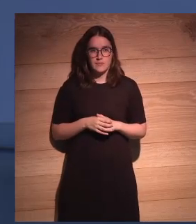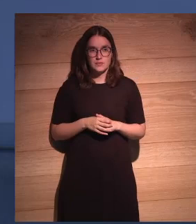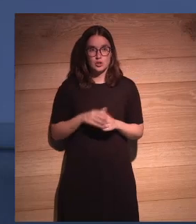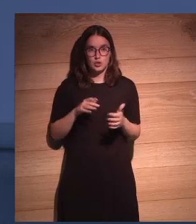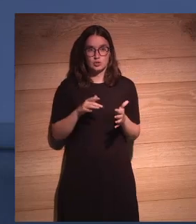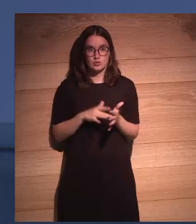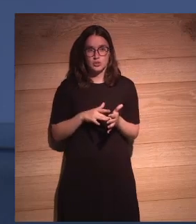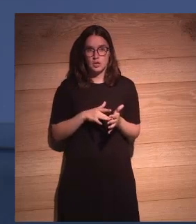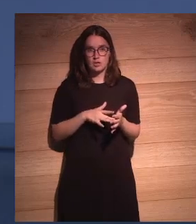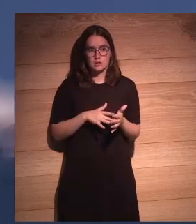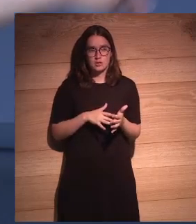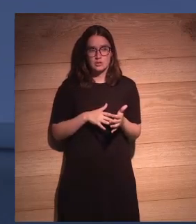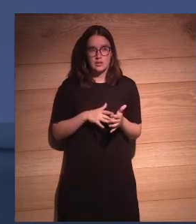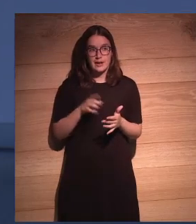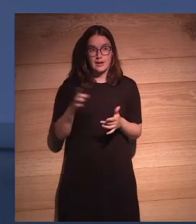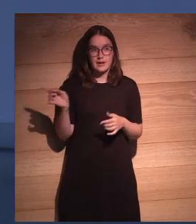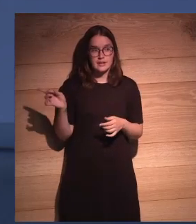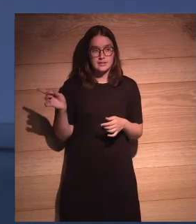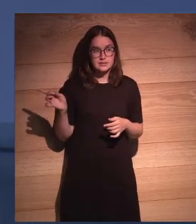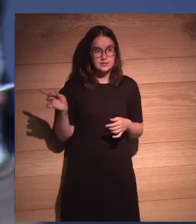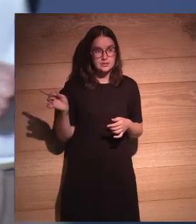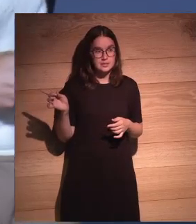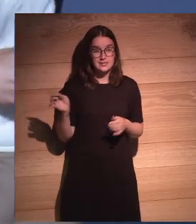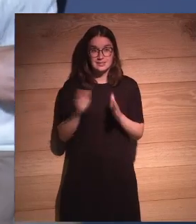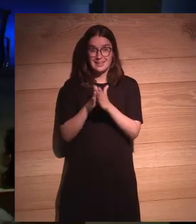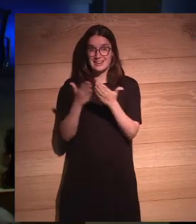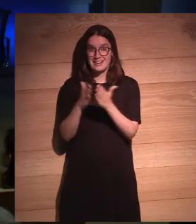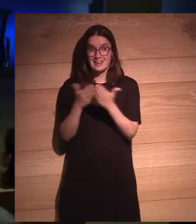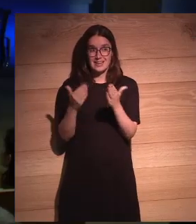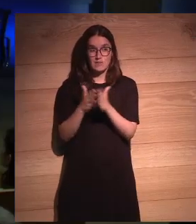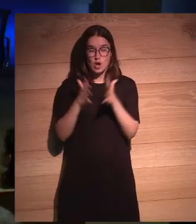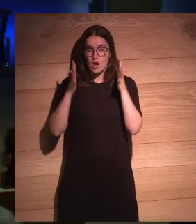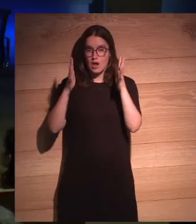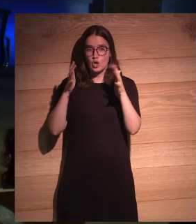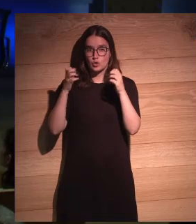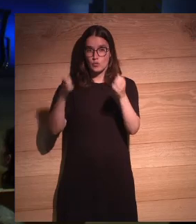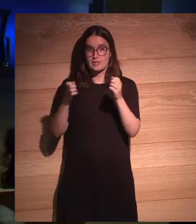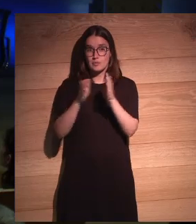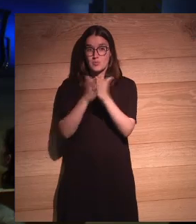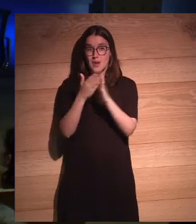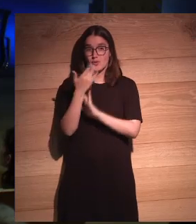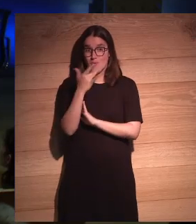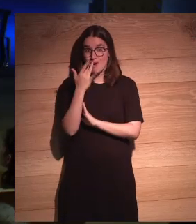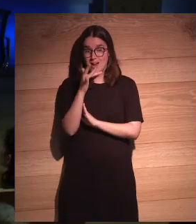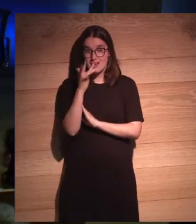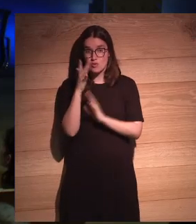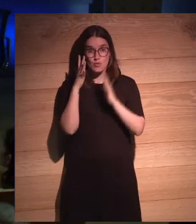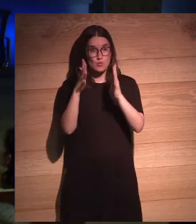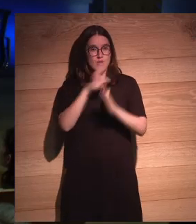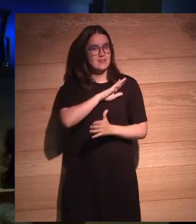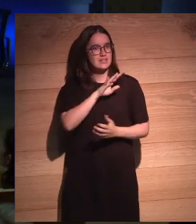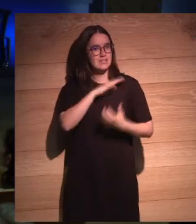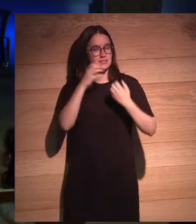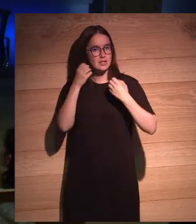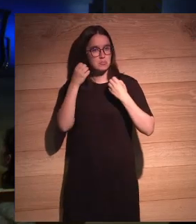He tenido por cierto, os recomiendo este libro que se llama Weapons of Mass Destruction. Es bastante bueno en